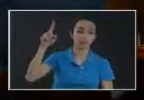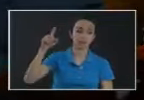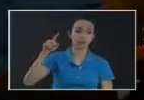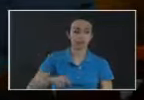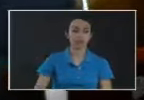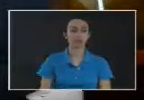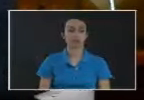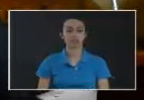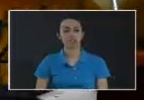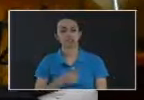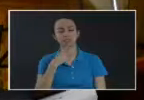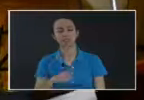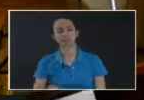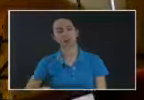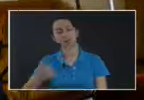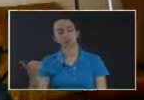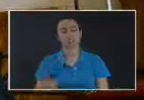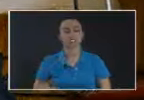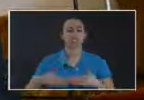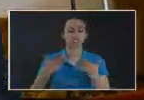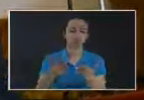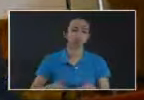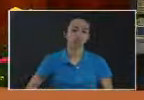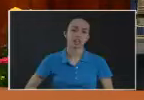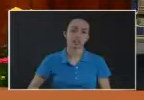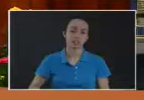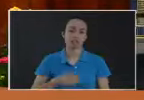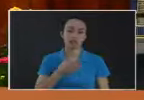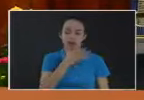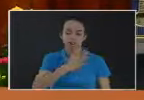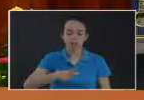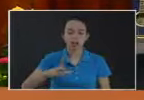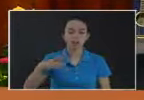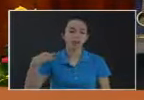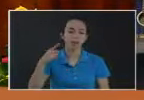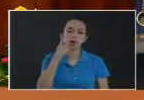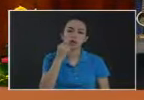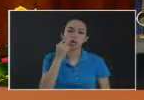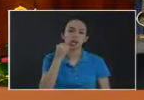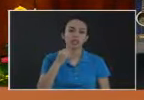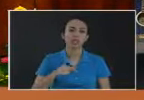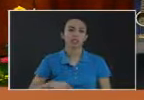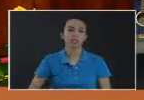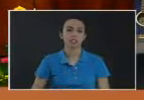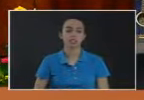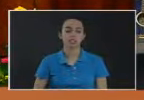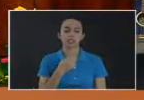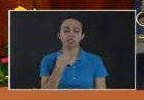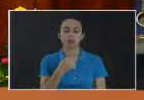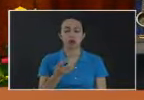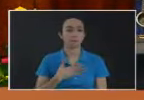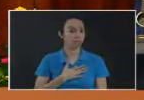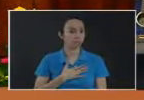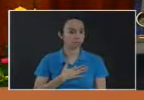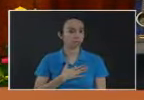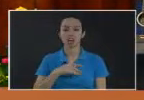fue hiel, otros vinagre, le dieron a probar. La probó y la escupió. Y dijo: a mí nadie me